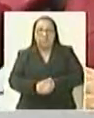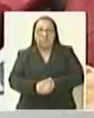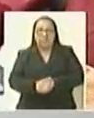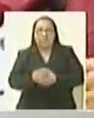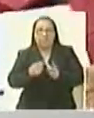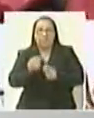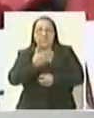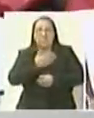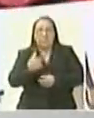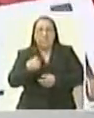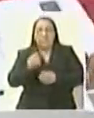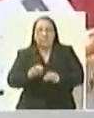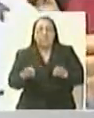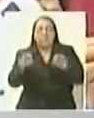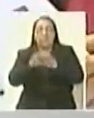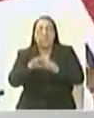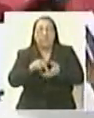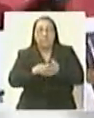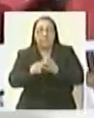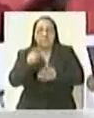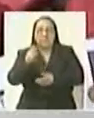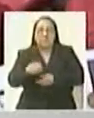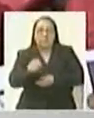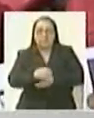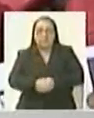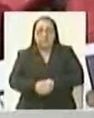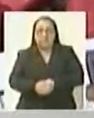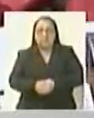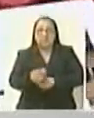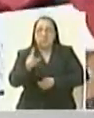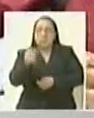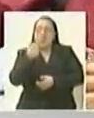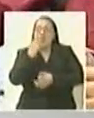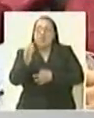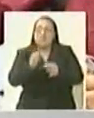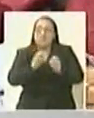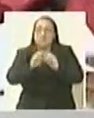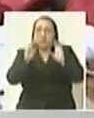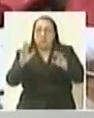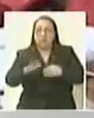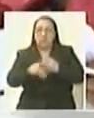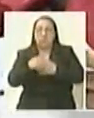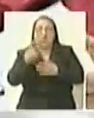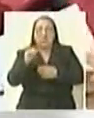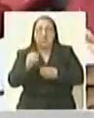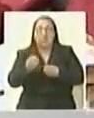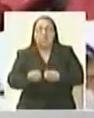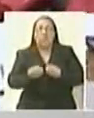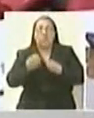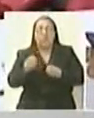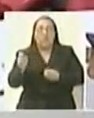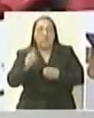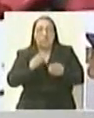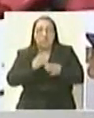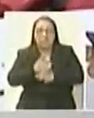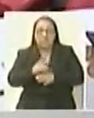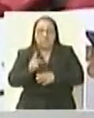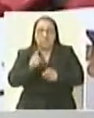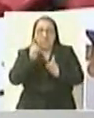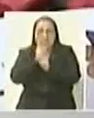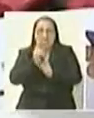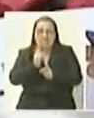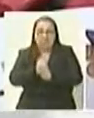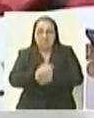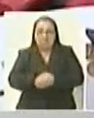presidente creo que esto es de hecho amerita presidente una explicación de Los criterios los motivos No interferencia sino